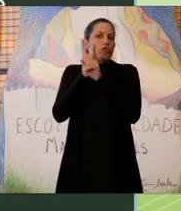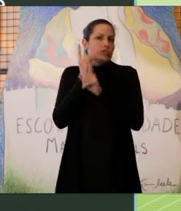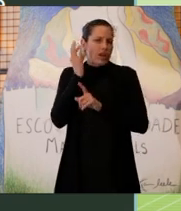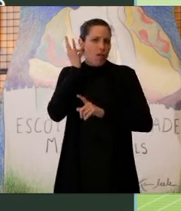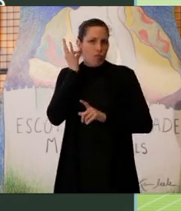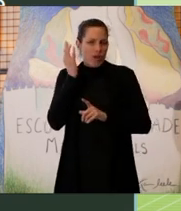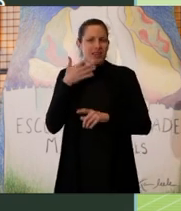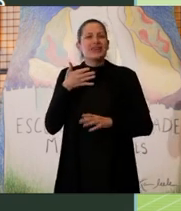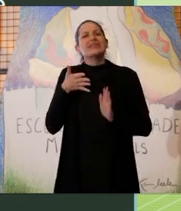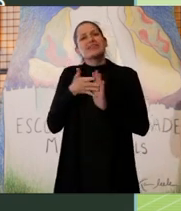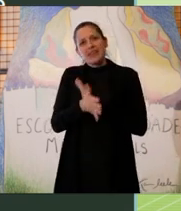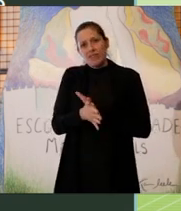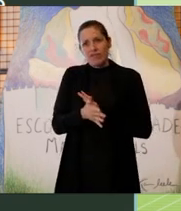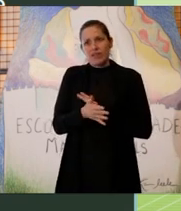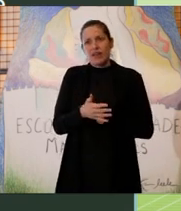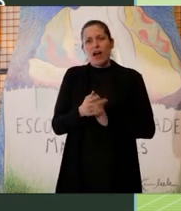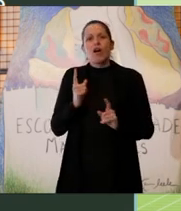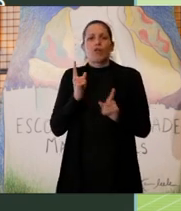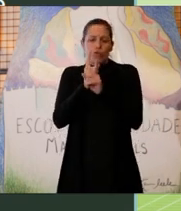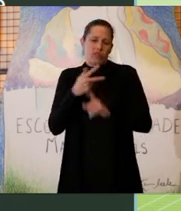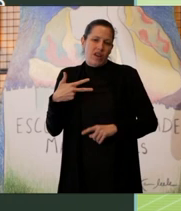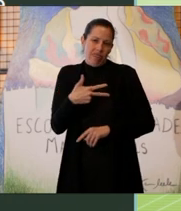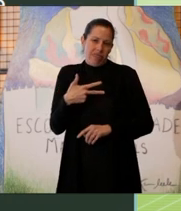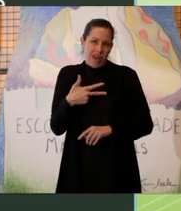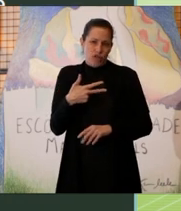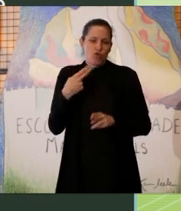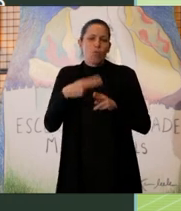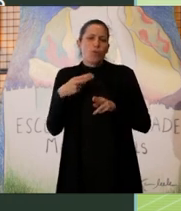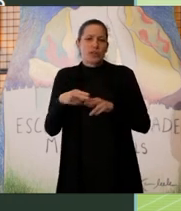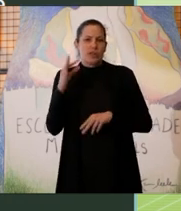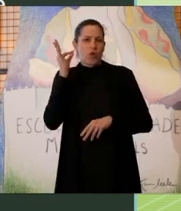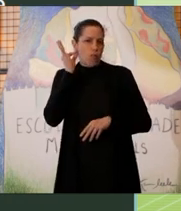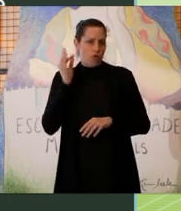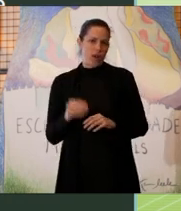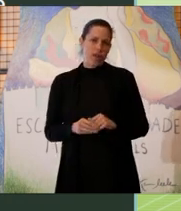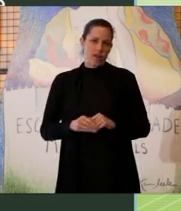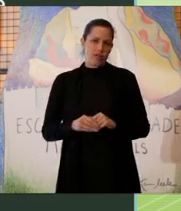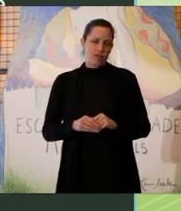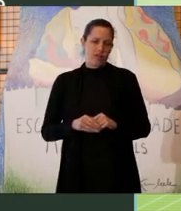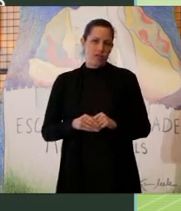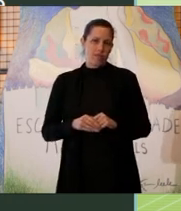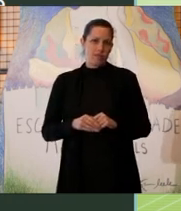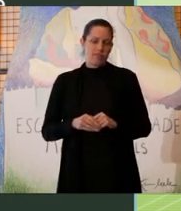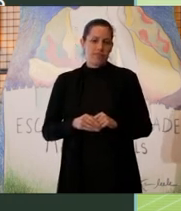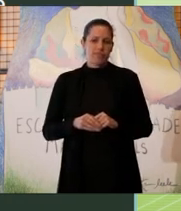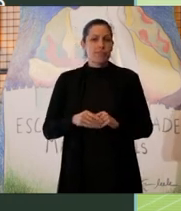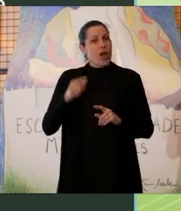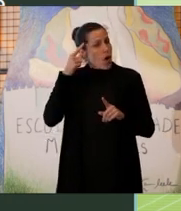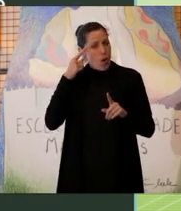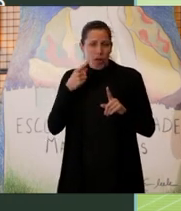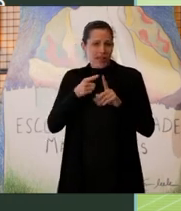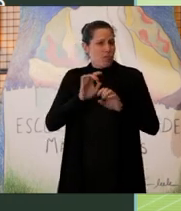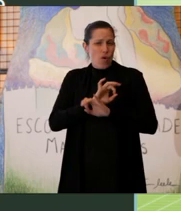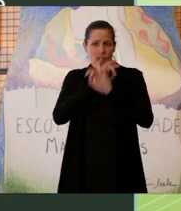políticos de las mujeres que son derechos civiles de las mujeres y tienen un objetivo muy claro